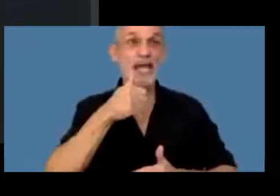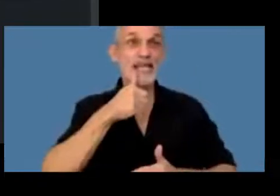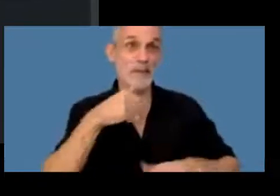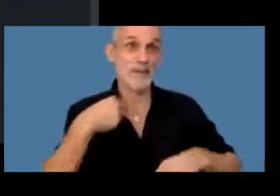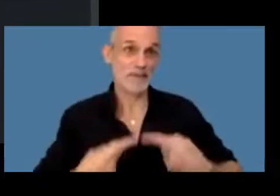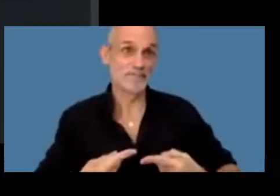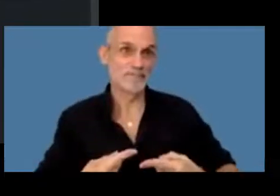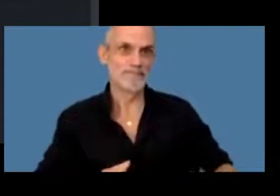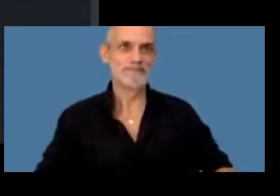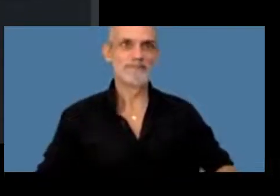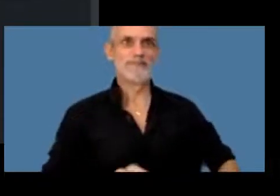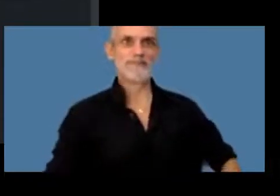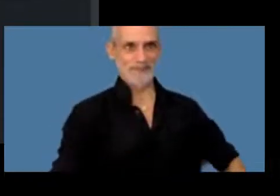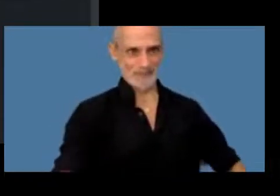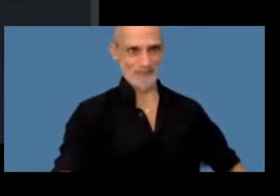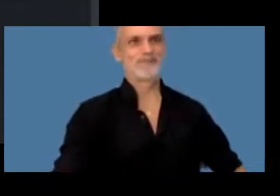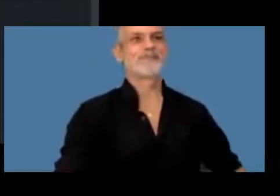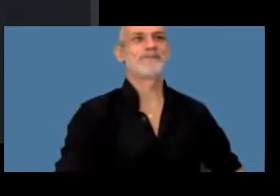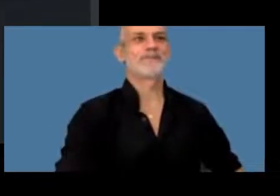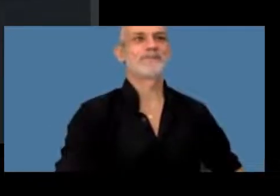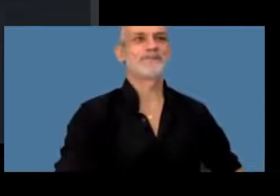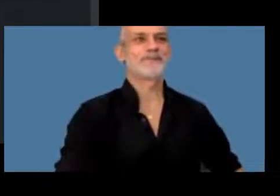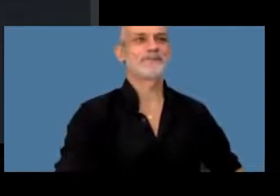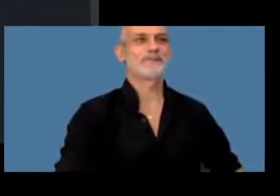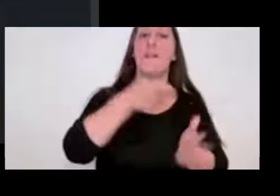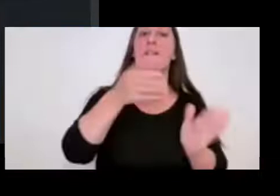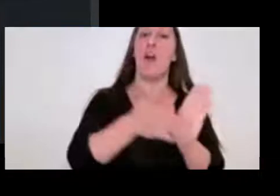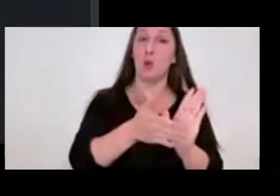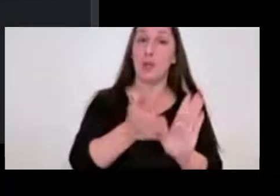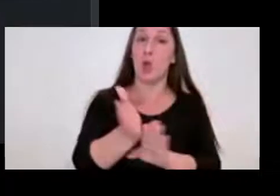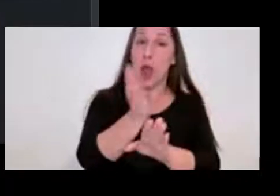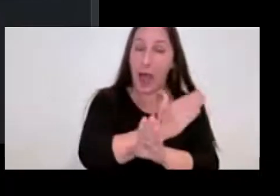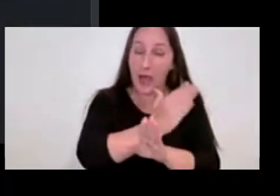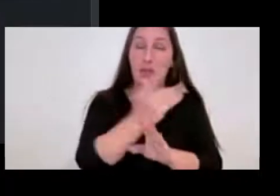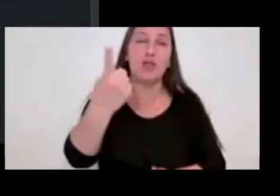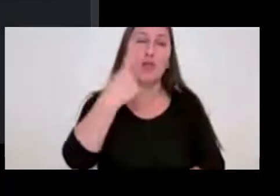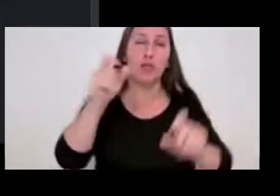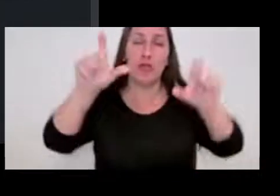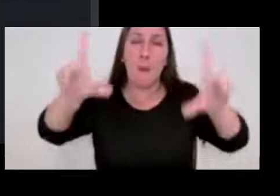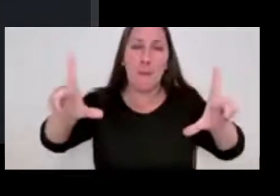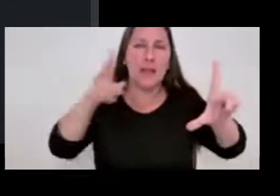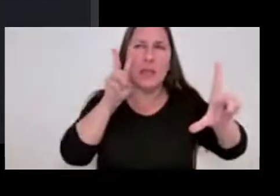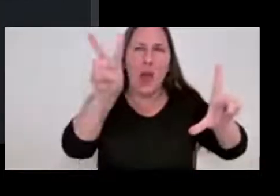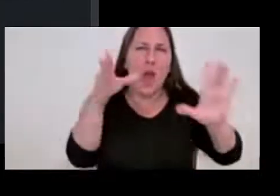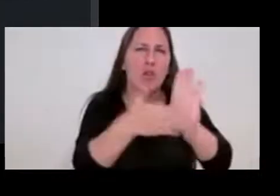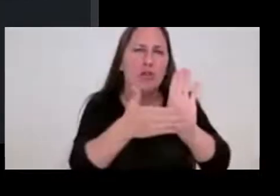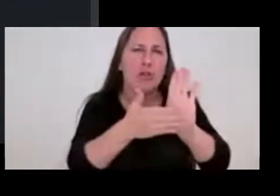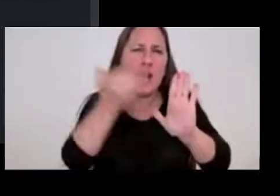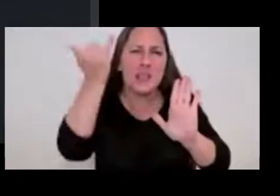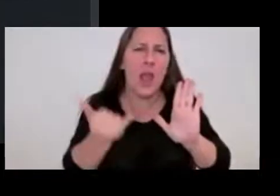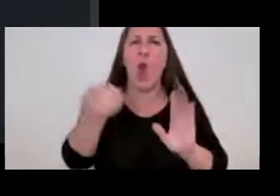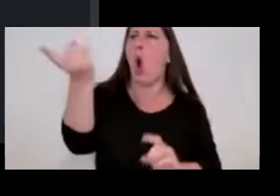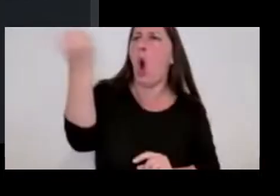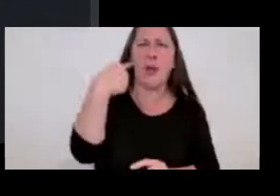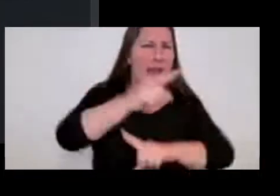pago y previo a la facturación, verifiquen en la pantalla, sin imprimir, cómo está la constancia, aunque no haya una norma que lo obligue. Hay una